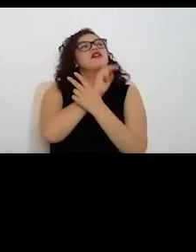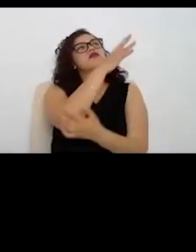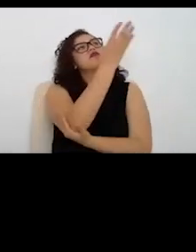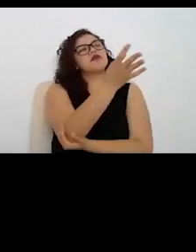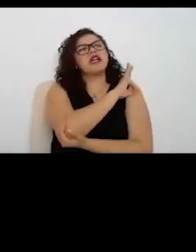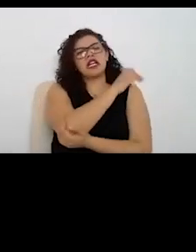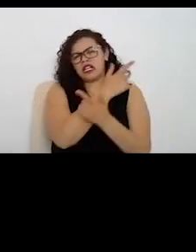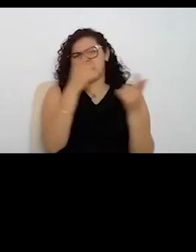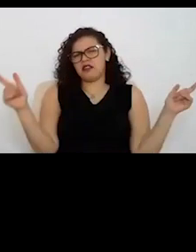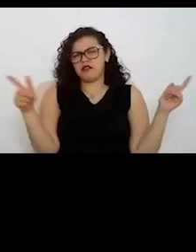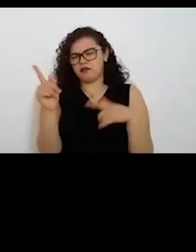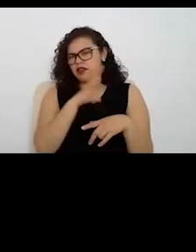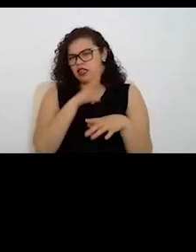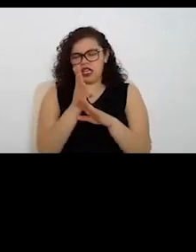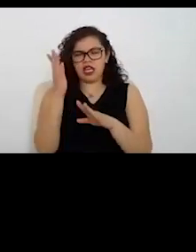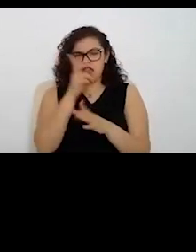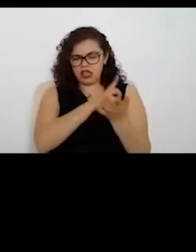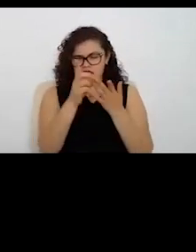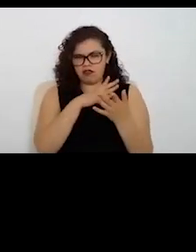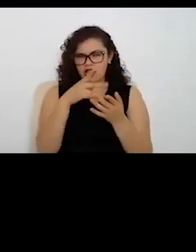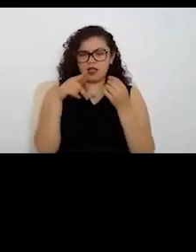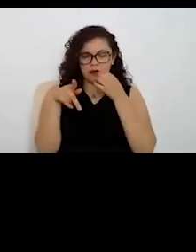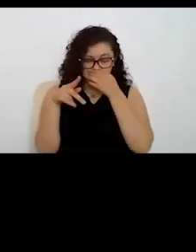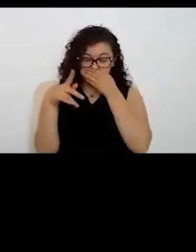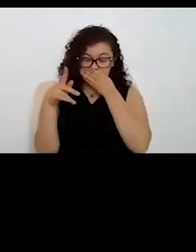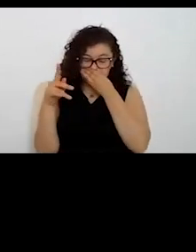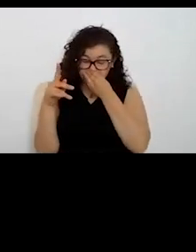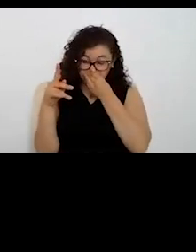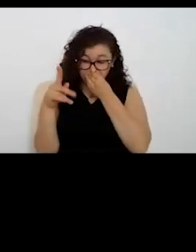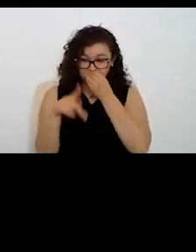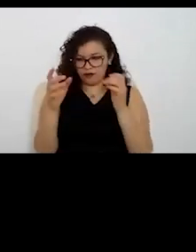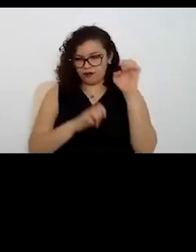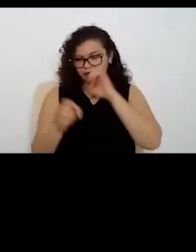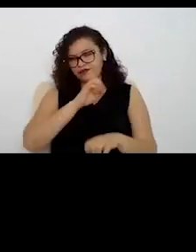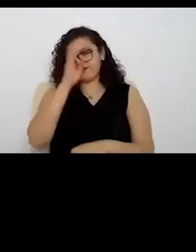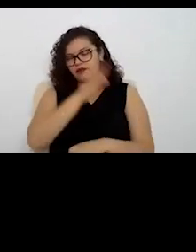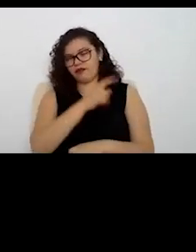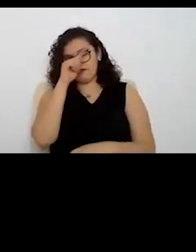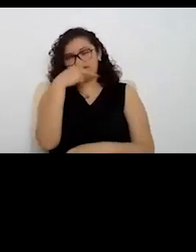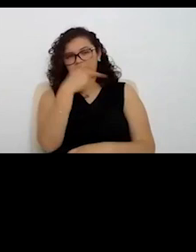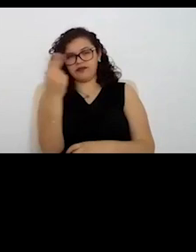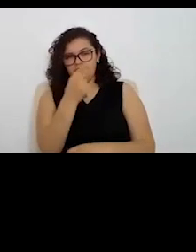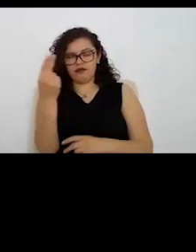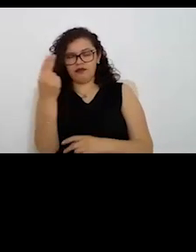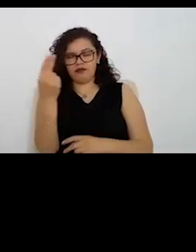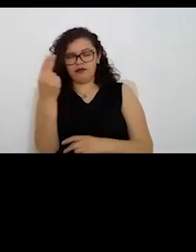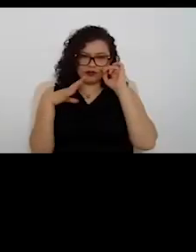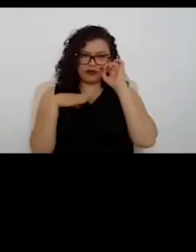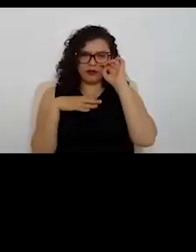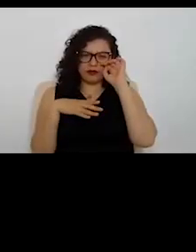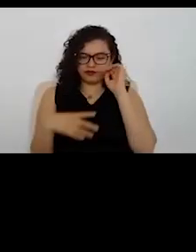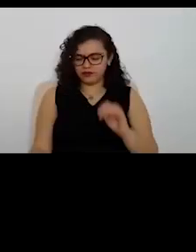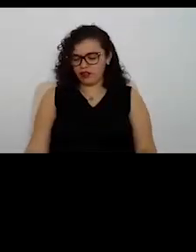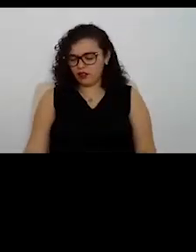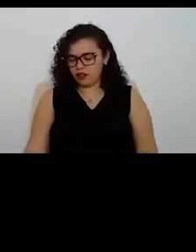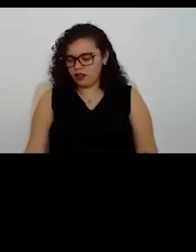que quiera, siempre y cuando ya tenga derecho a él. Sin embargo, sí es importante que la empresa lo autorice respecto a las necesidades del negocio. Porque si estamos hablando de que,